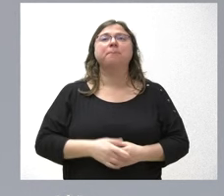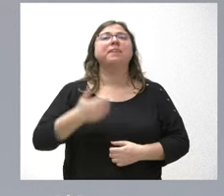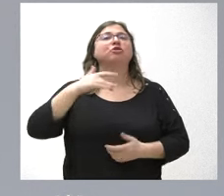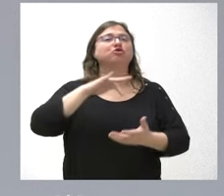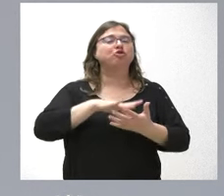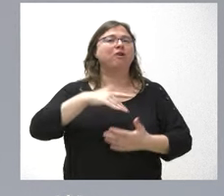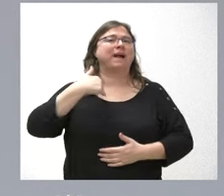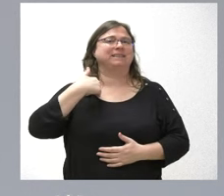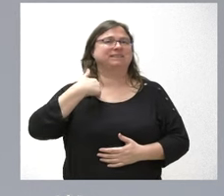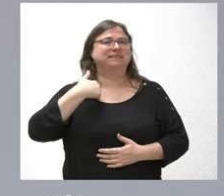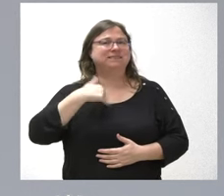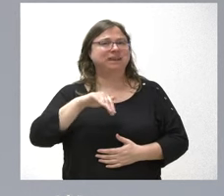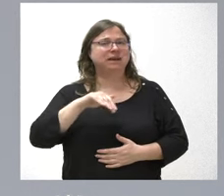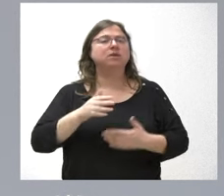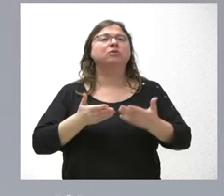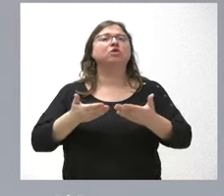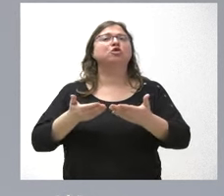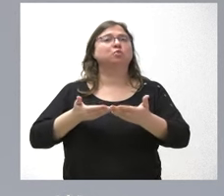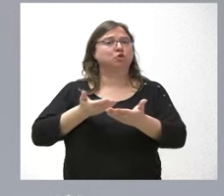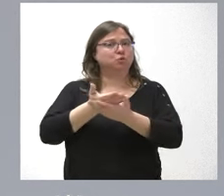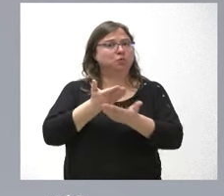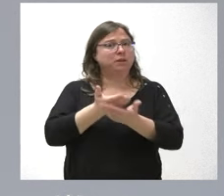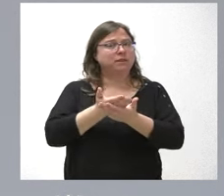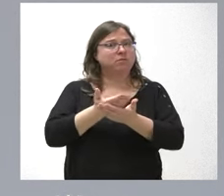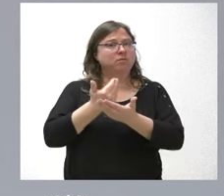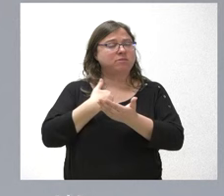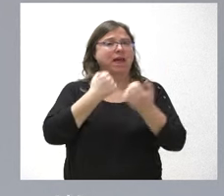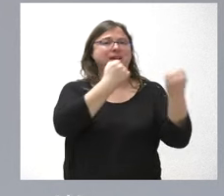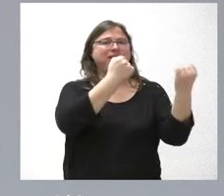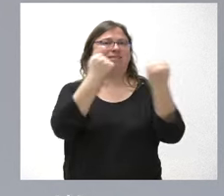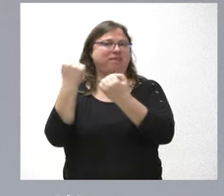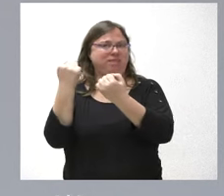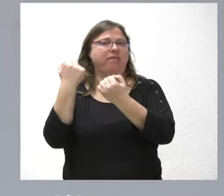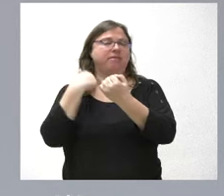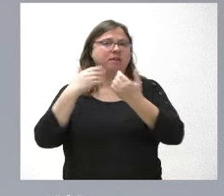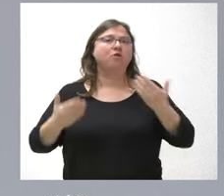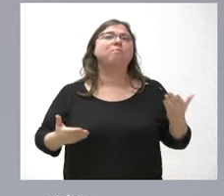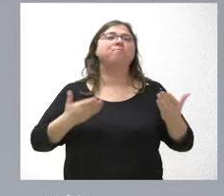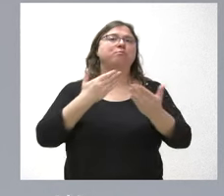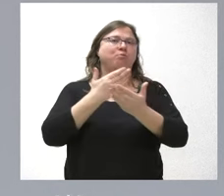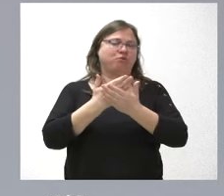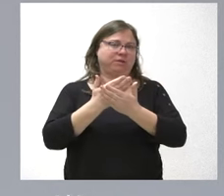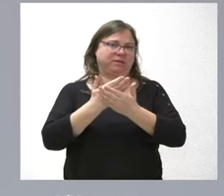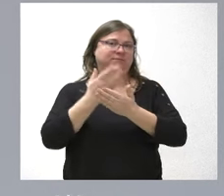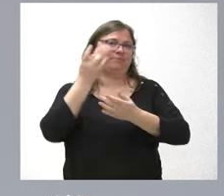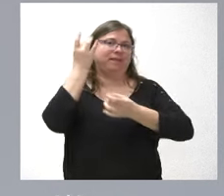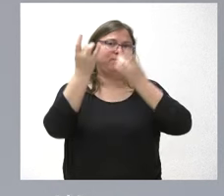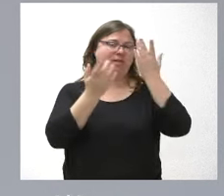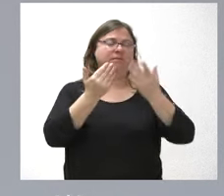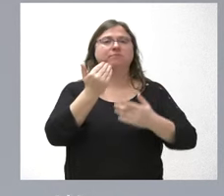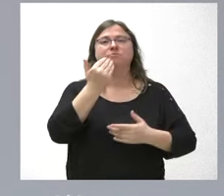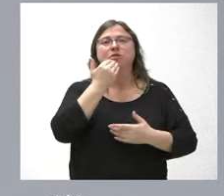con solicitudes de las entidades que proponen este tipo de actuaciones. Es decir, la parte